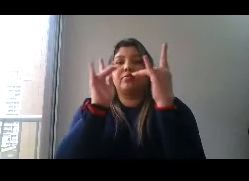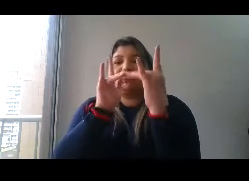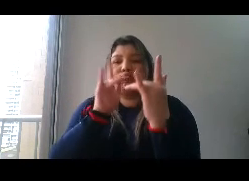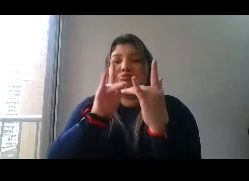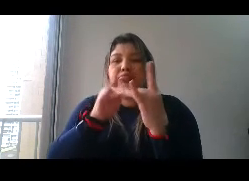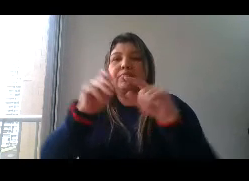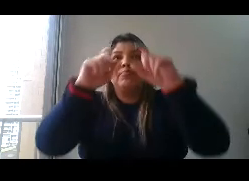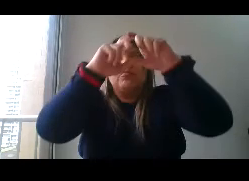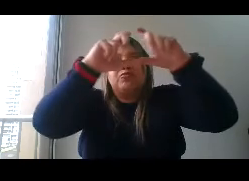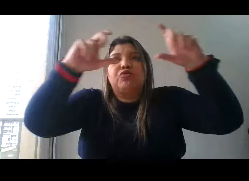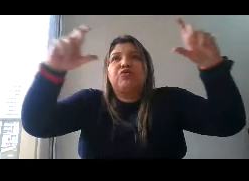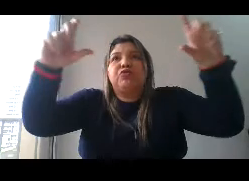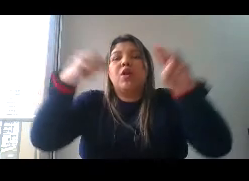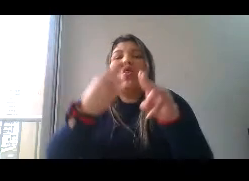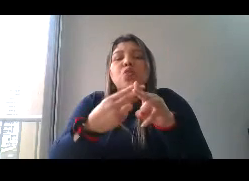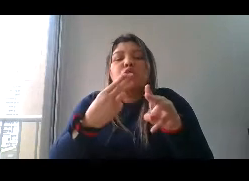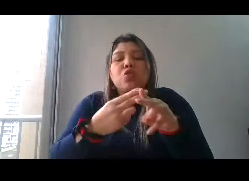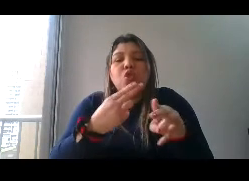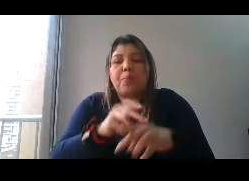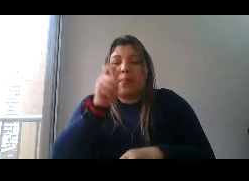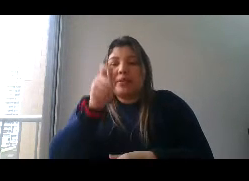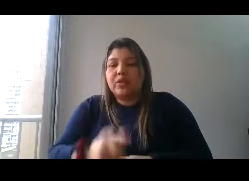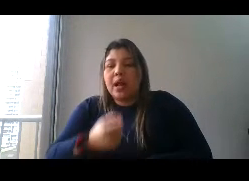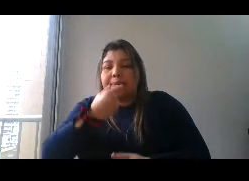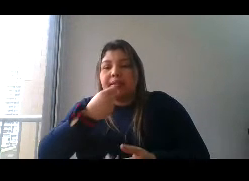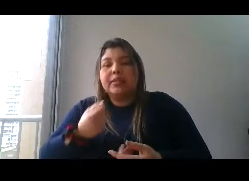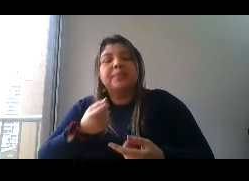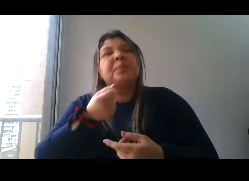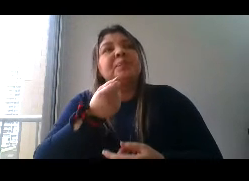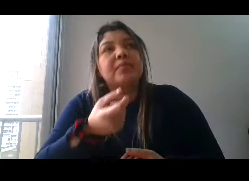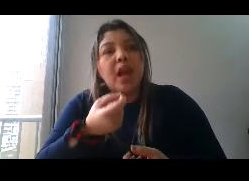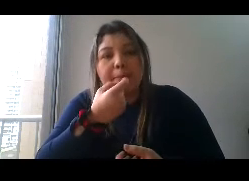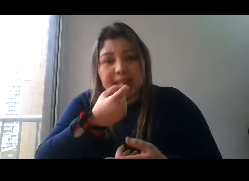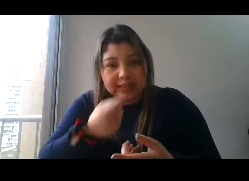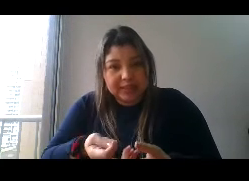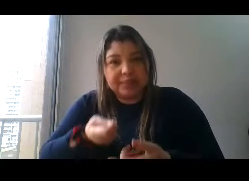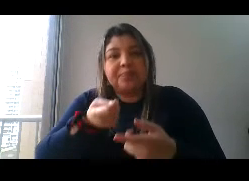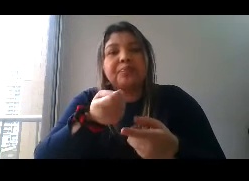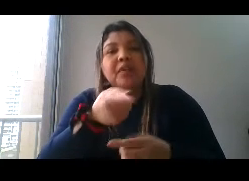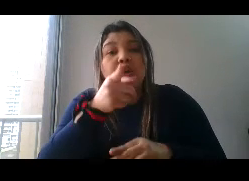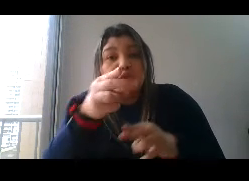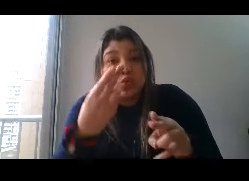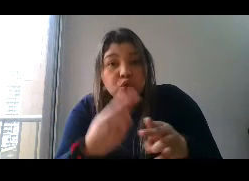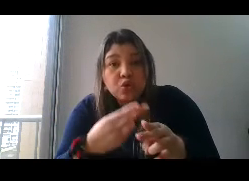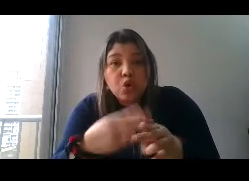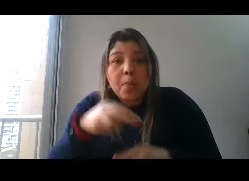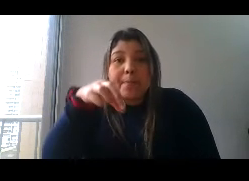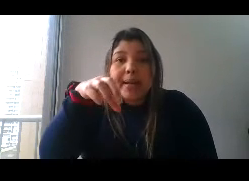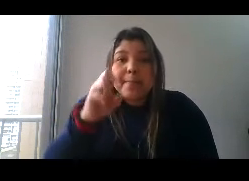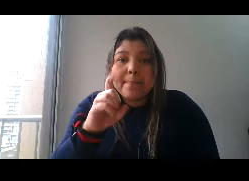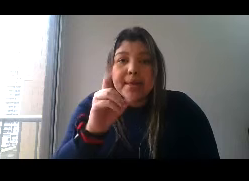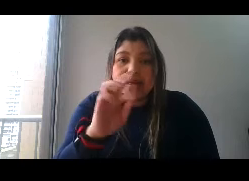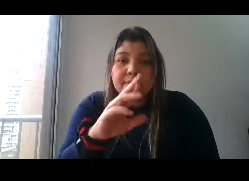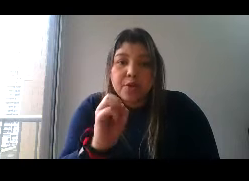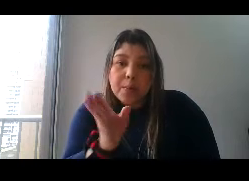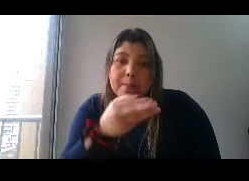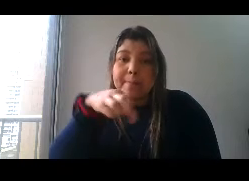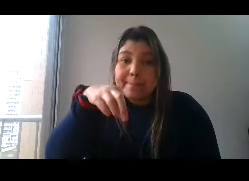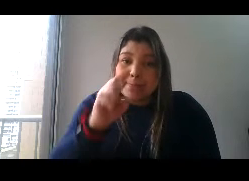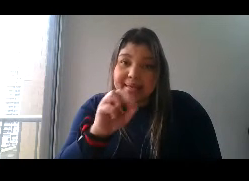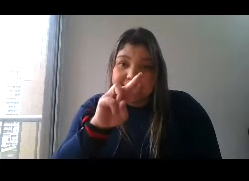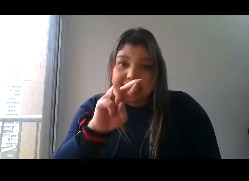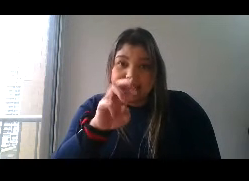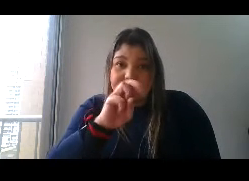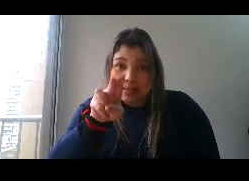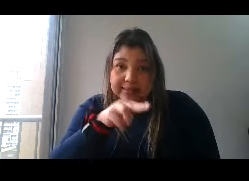le pregunte a ese paciente cuando se le va a dar un medicamento: ¿usted es el señor Pedro Pérez? Sí, yo soy el señor Pedro Pérez.